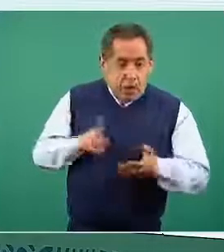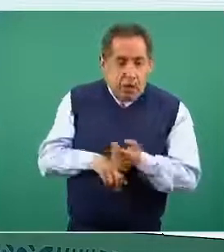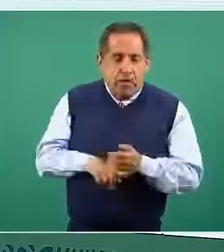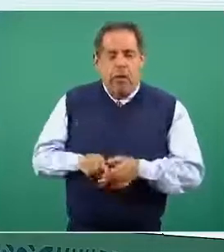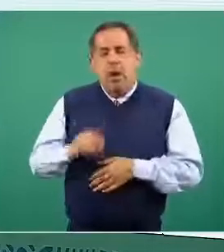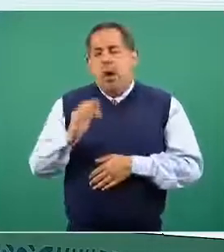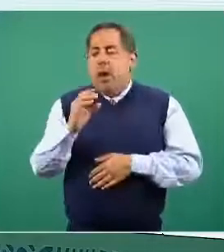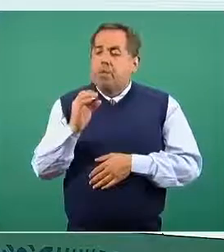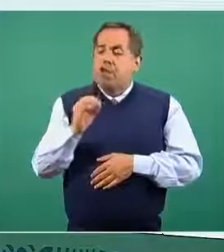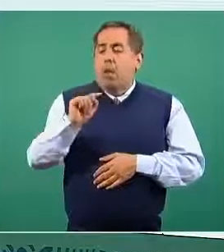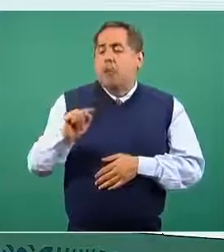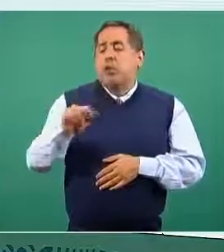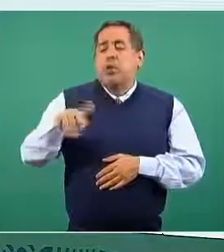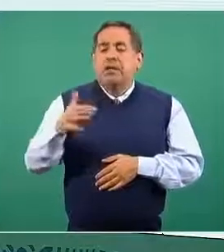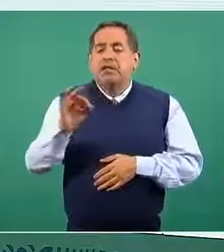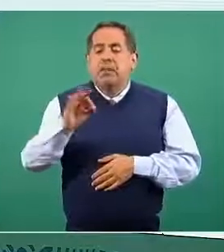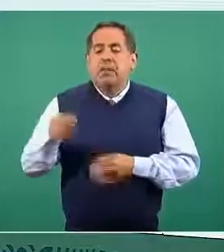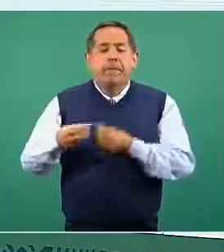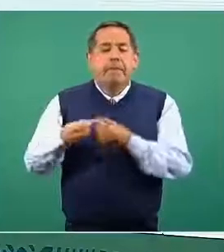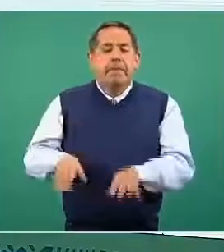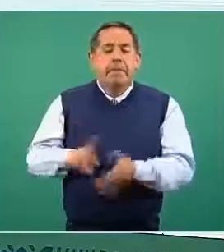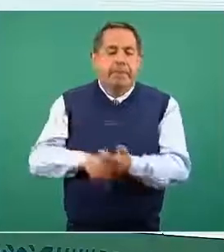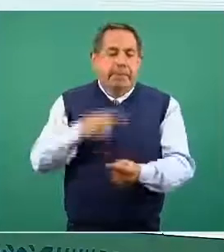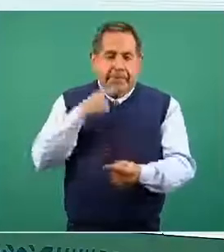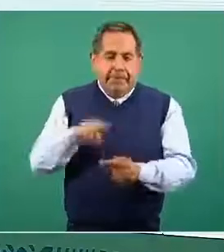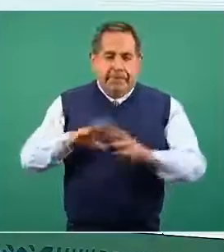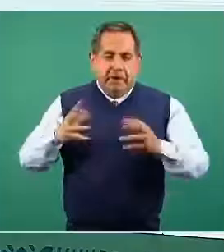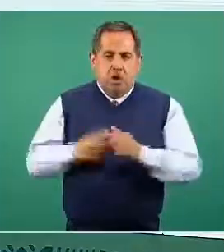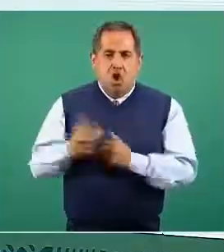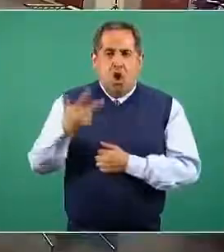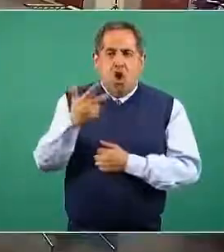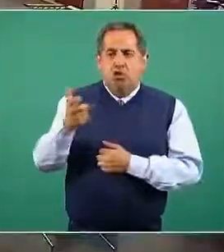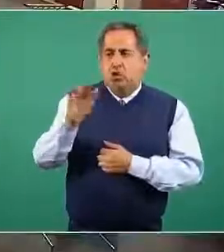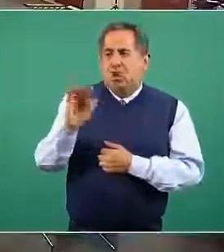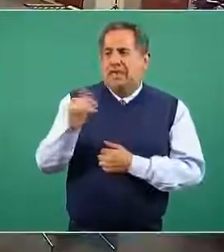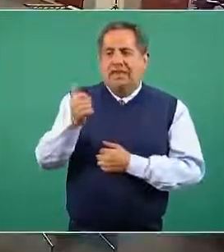0.15% y representan 846 dosis.